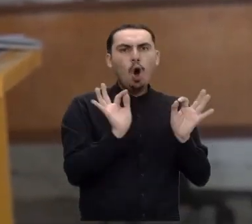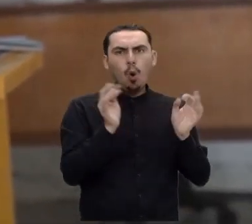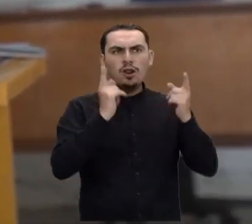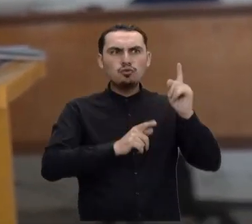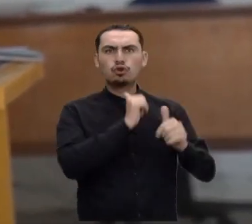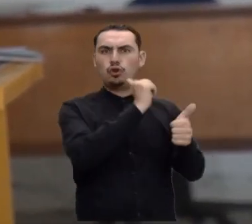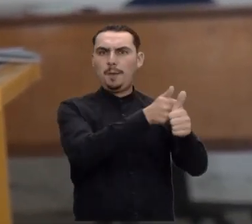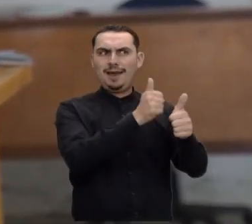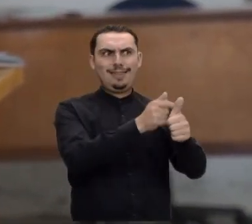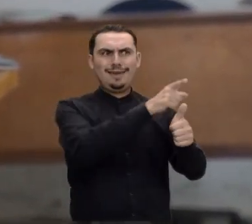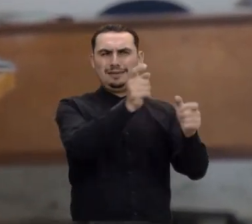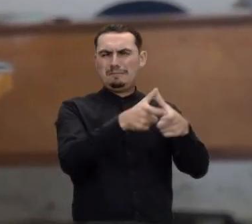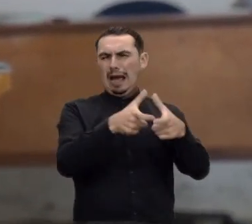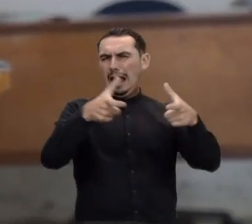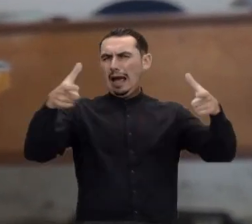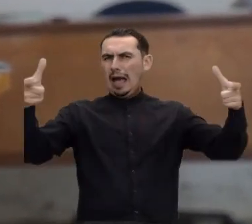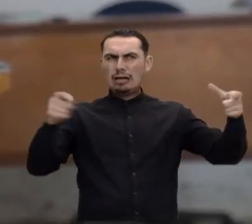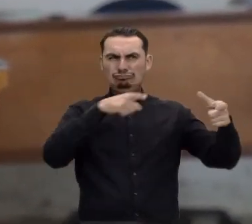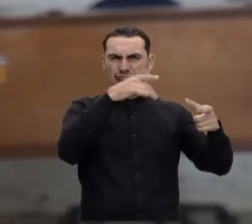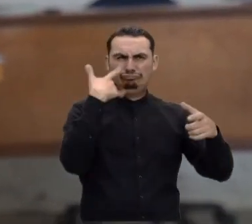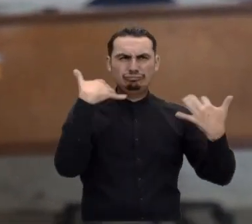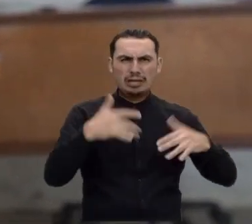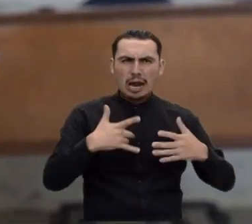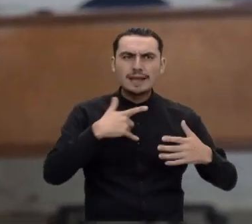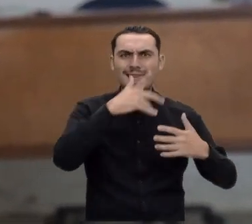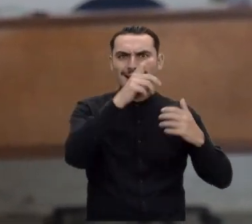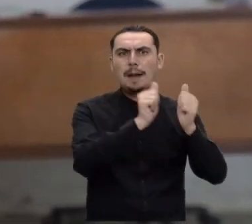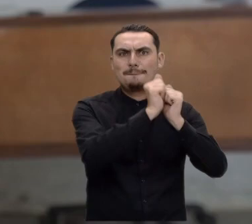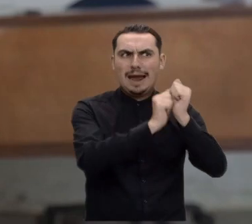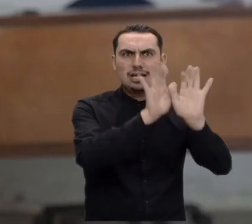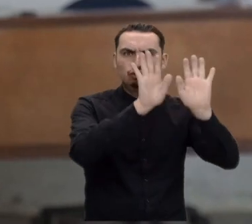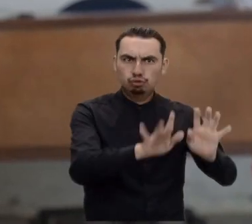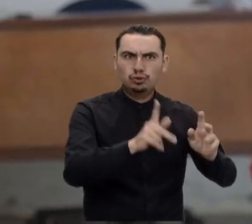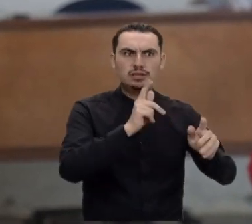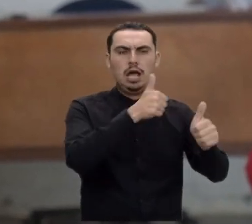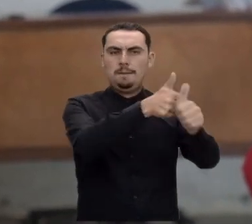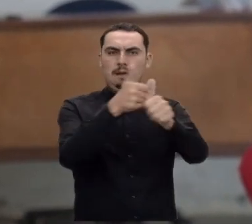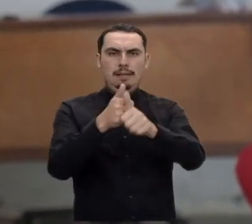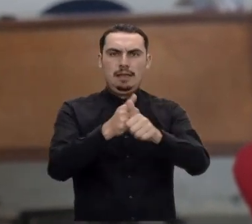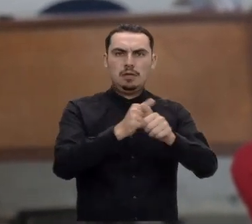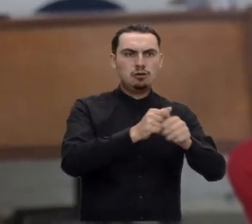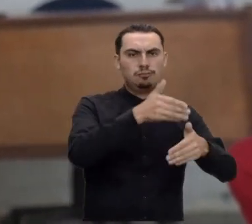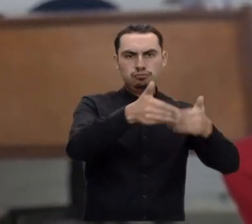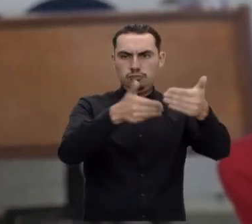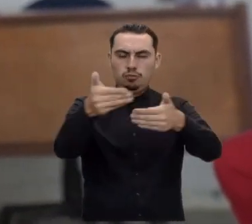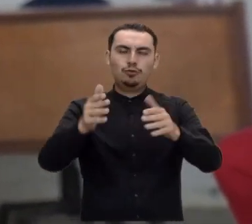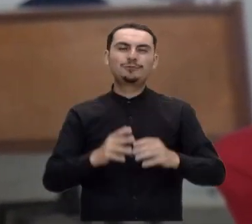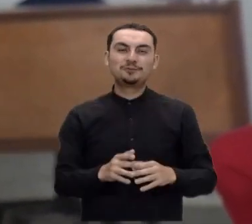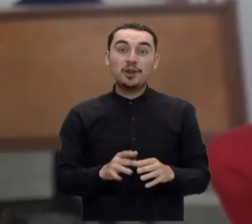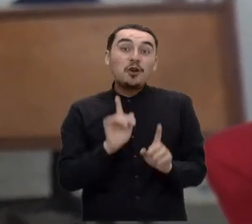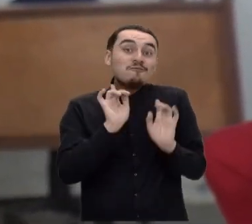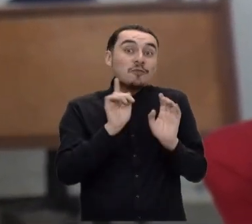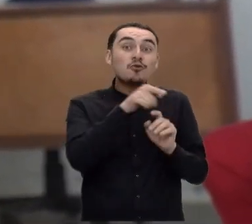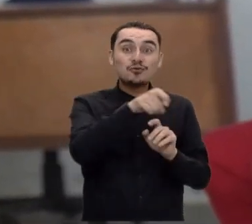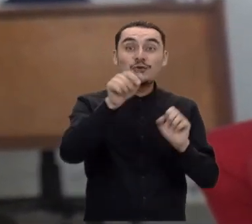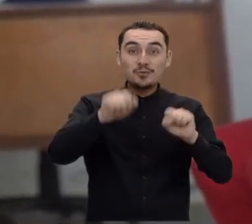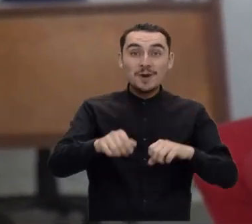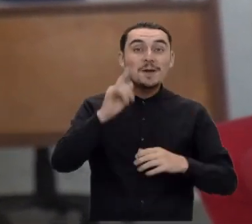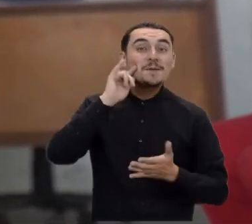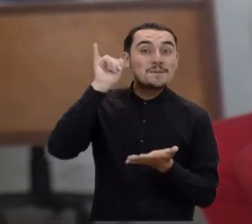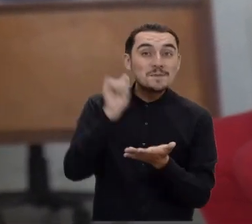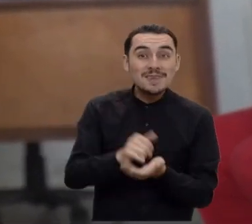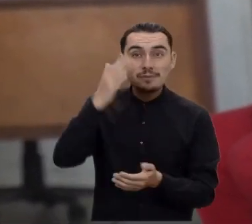automatizado que manejan las granjas comerciales ya muy grandes, ¿cierto? Sí, esto lo pueden hacer con